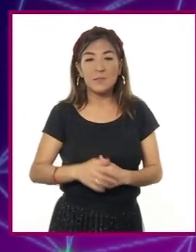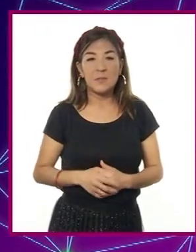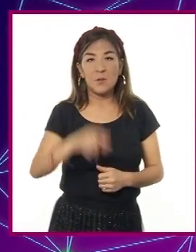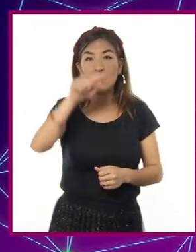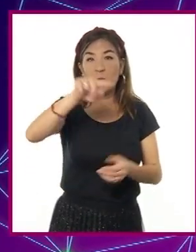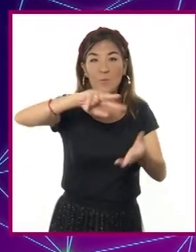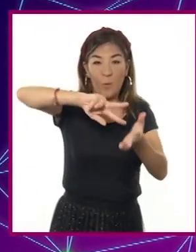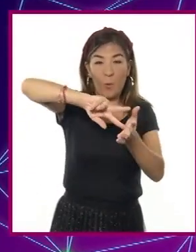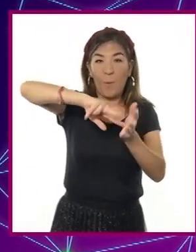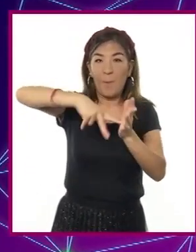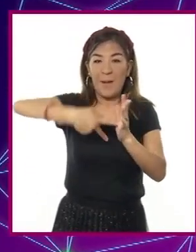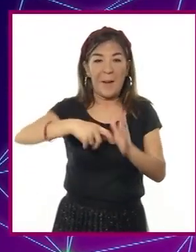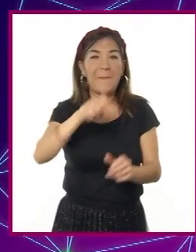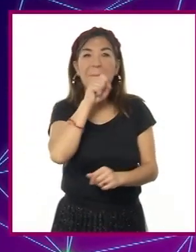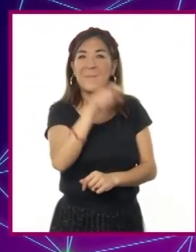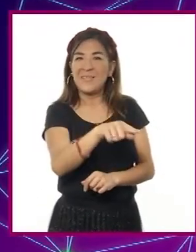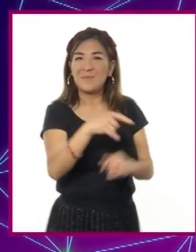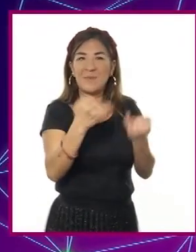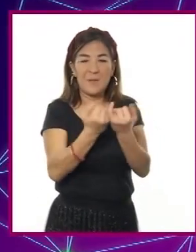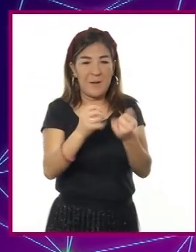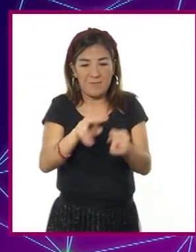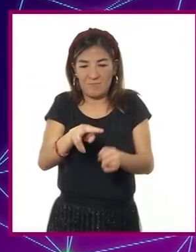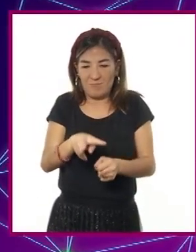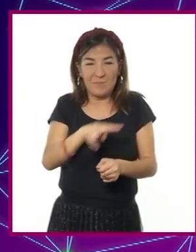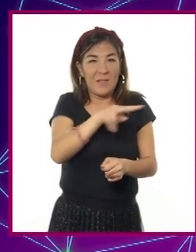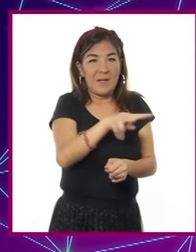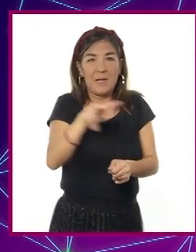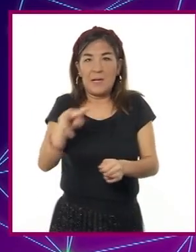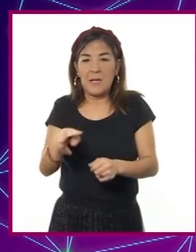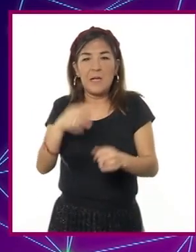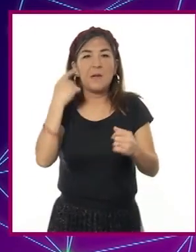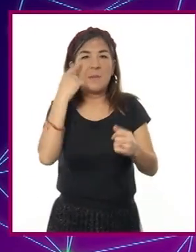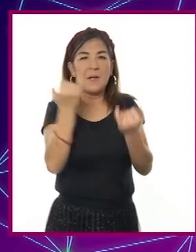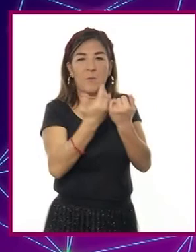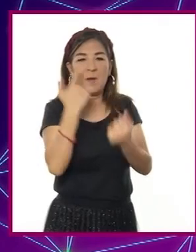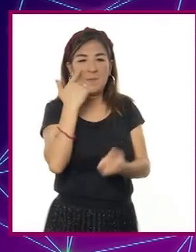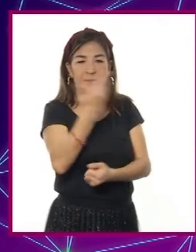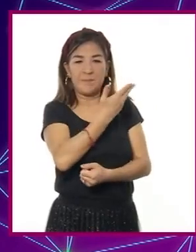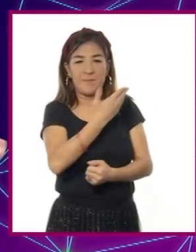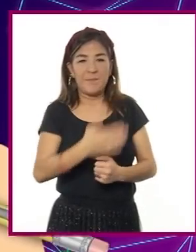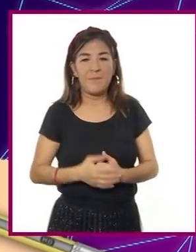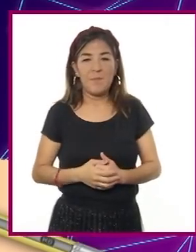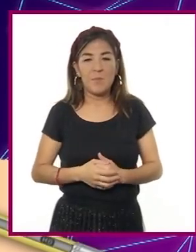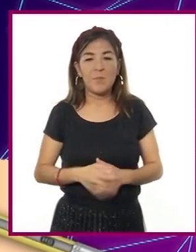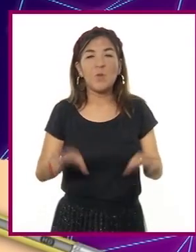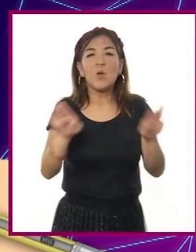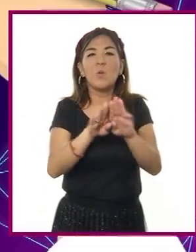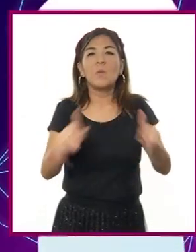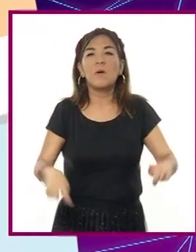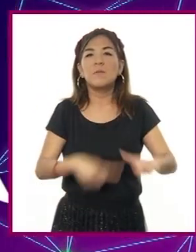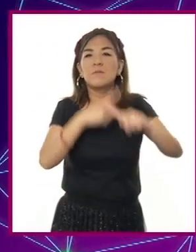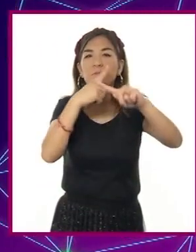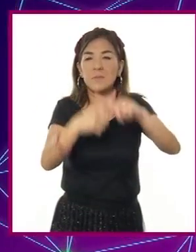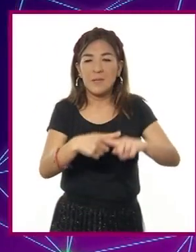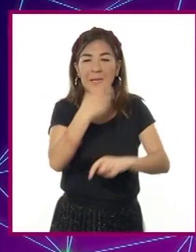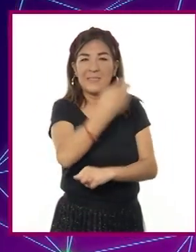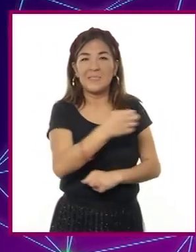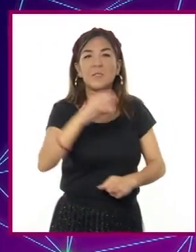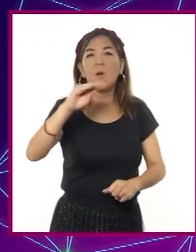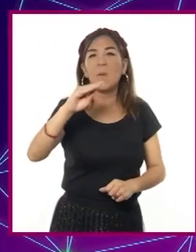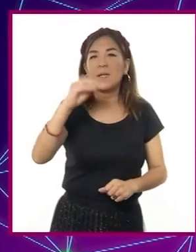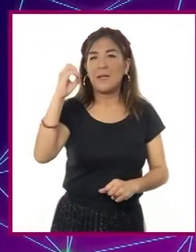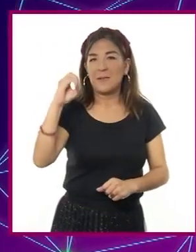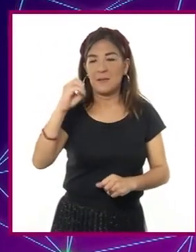compás con una misma abertura, se trazan las 2 bisectrices que cortan en 2 a los ángulos de 90 grados.